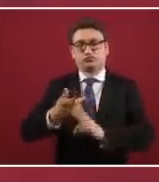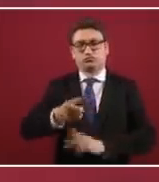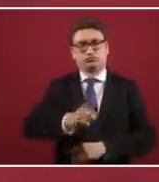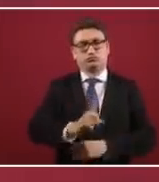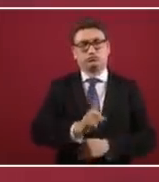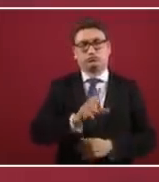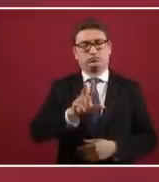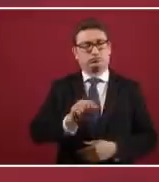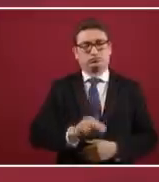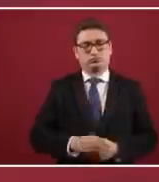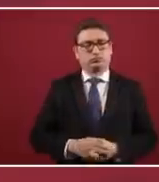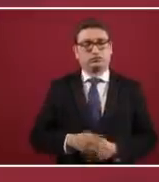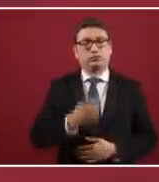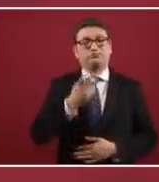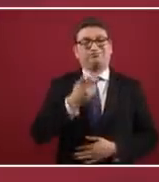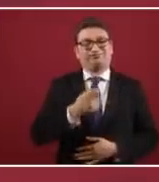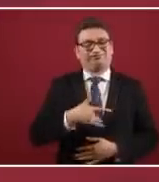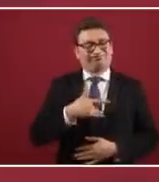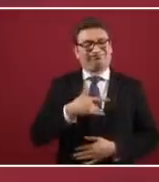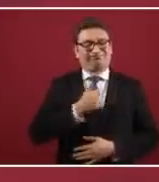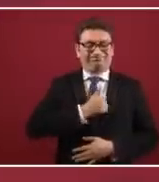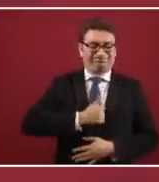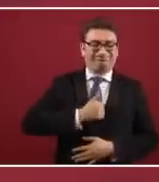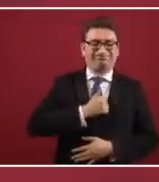Entonces, por eso lamentamos mucho